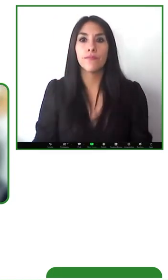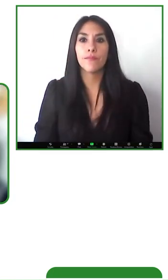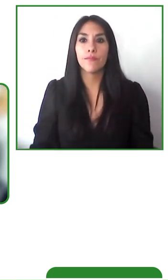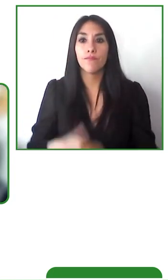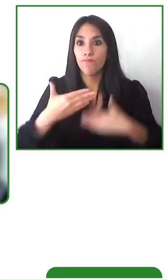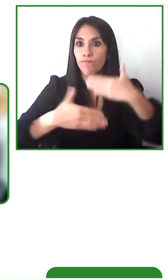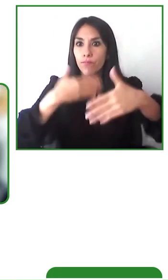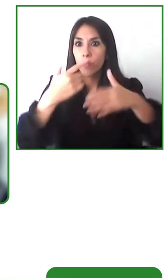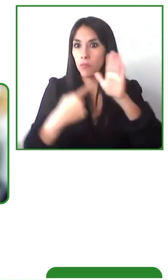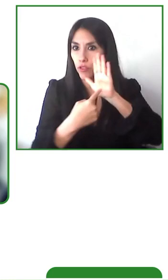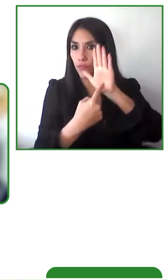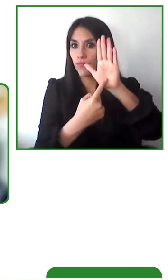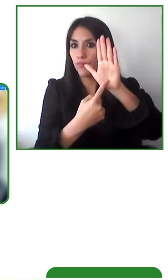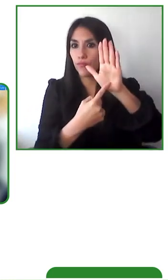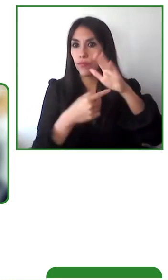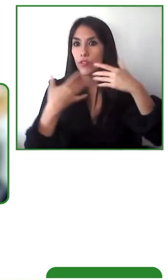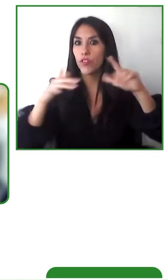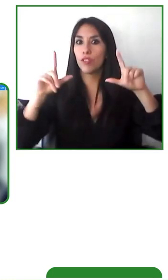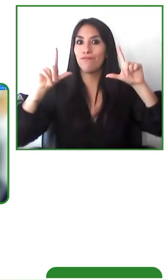momento.